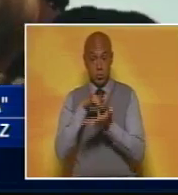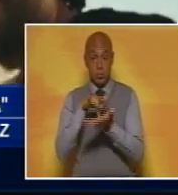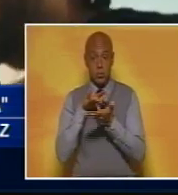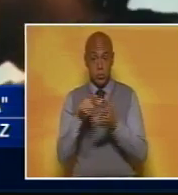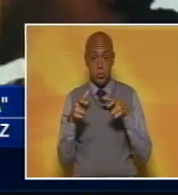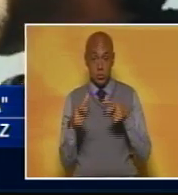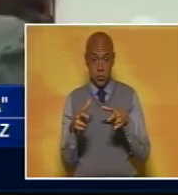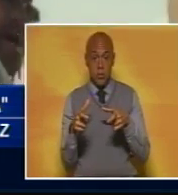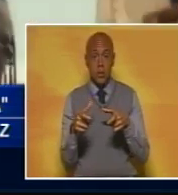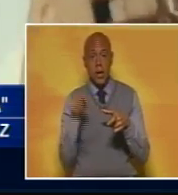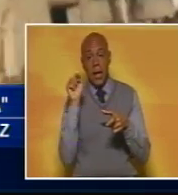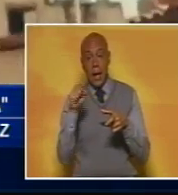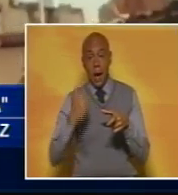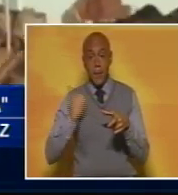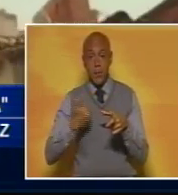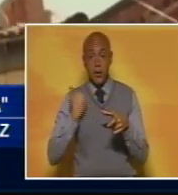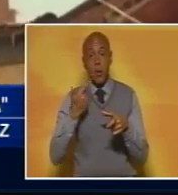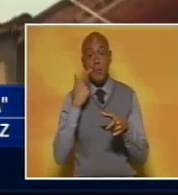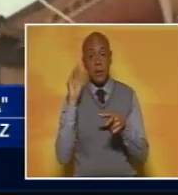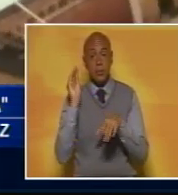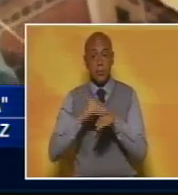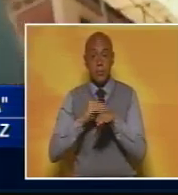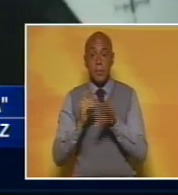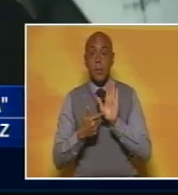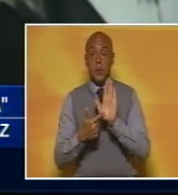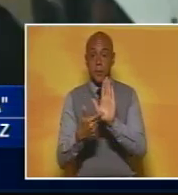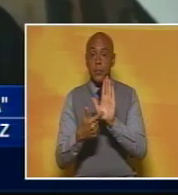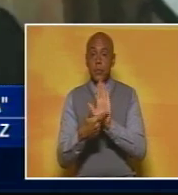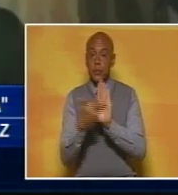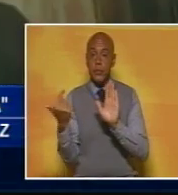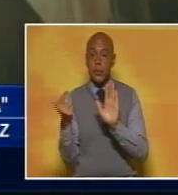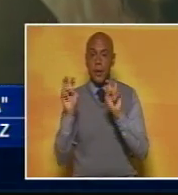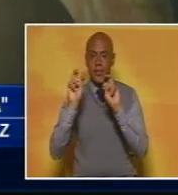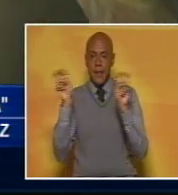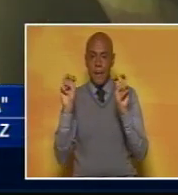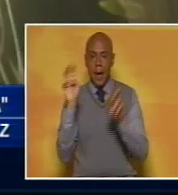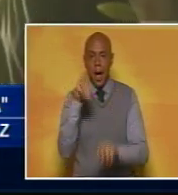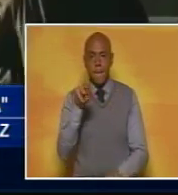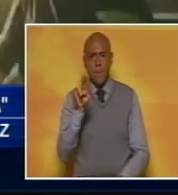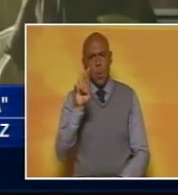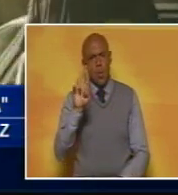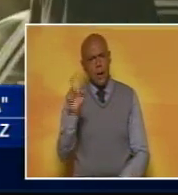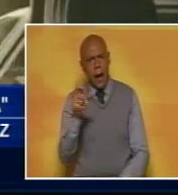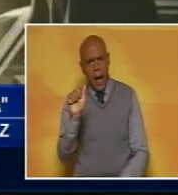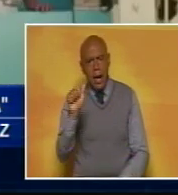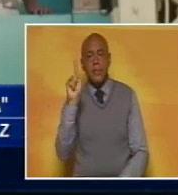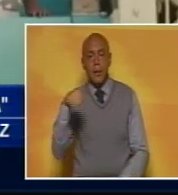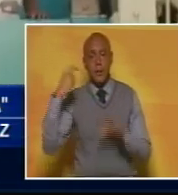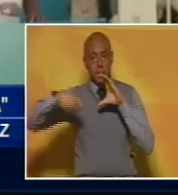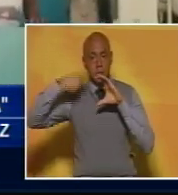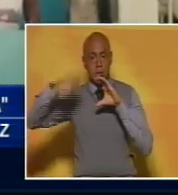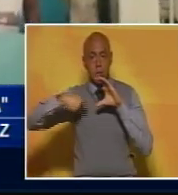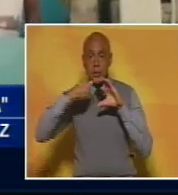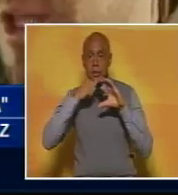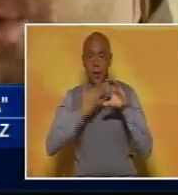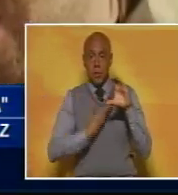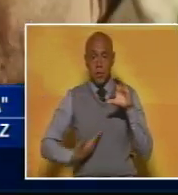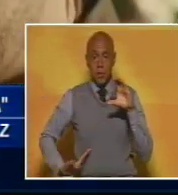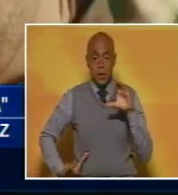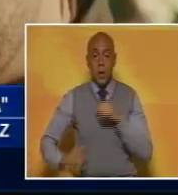cantante aprovechó la plataforma para presentar el tema Murga y el videoclip que realizó junto a la Miss